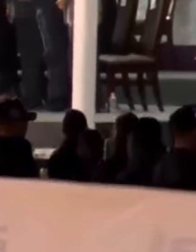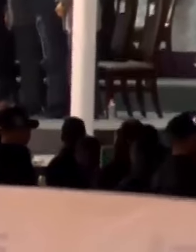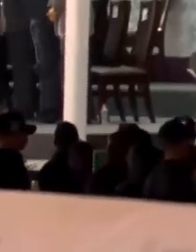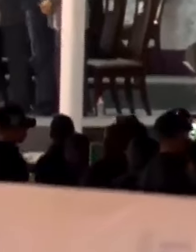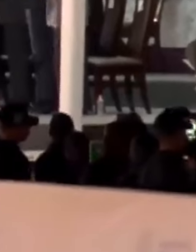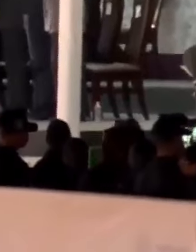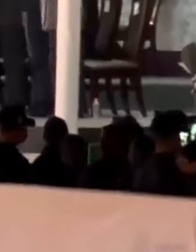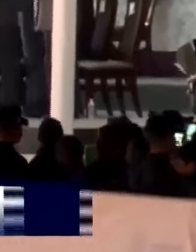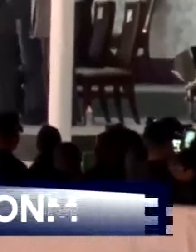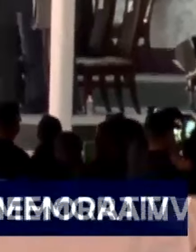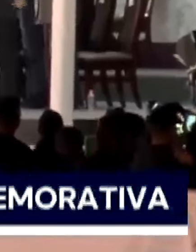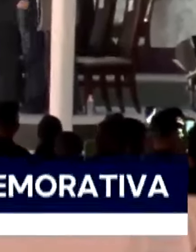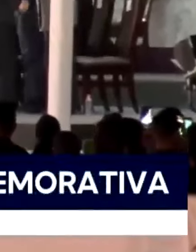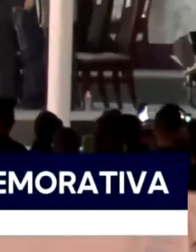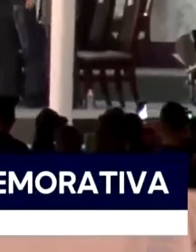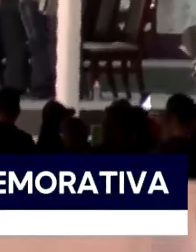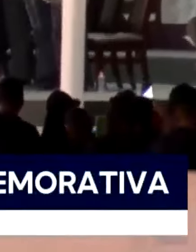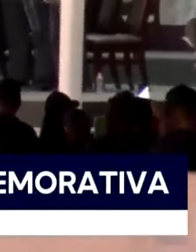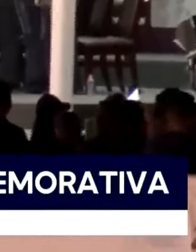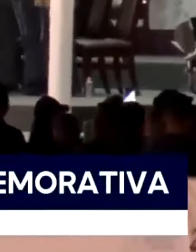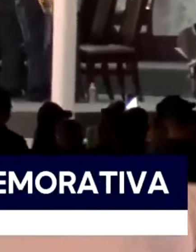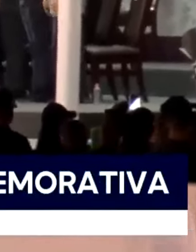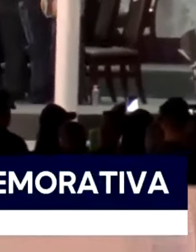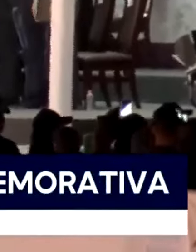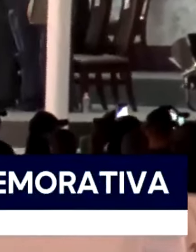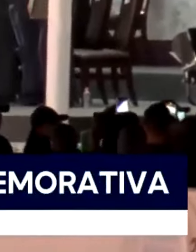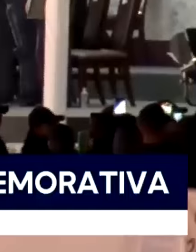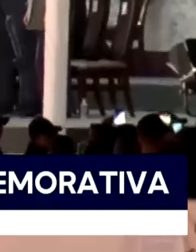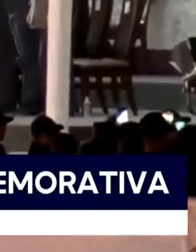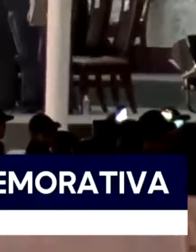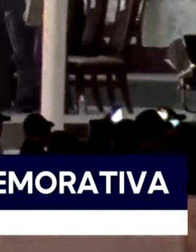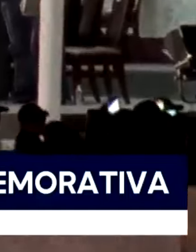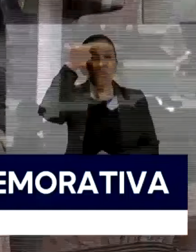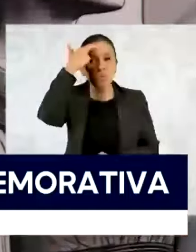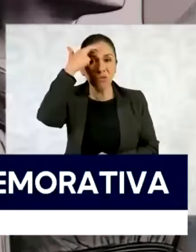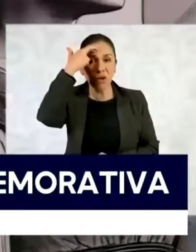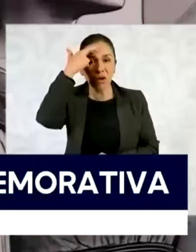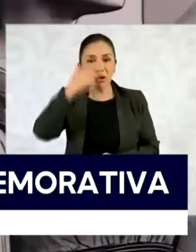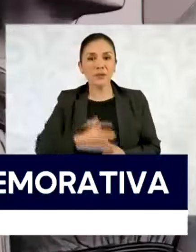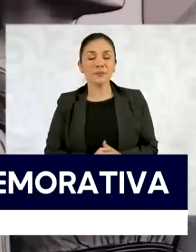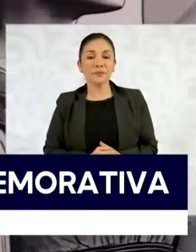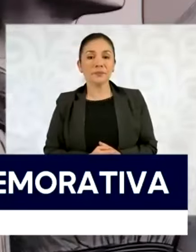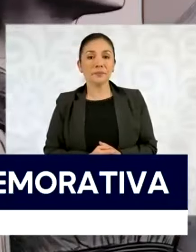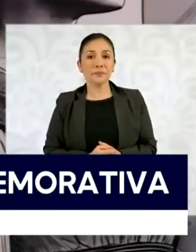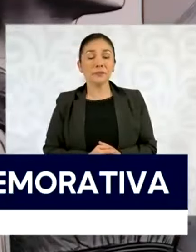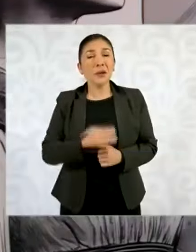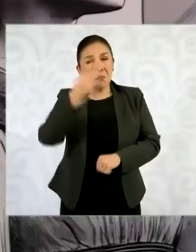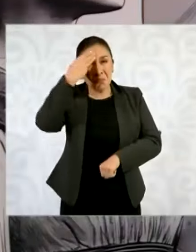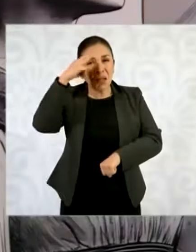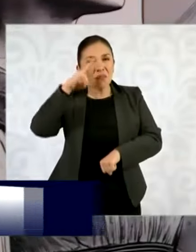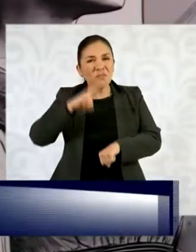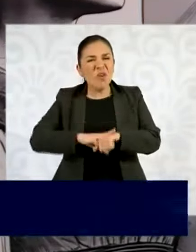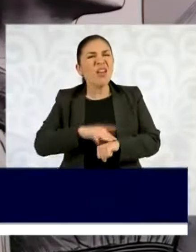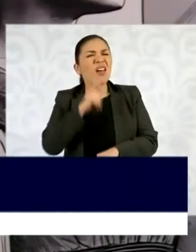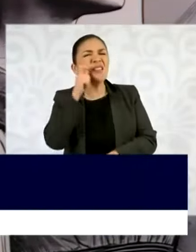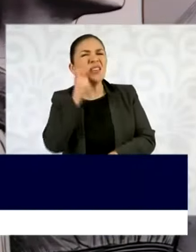en coordinación con la Secretaría de la Defensa Nacional, la noche de este jueves. La memoria